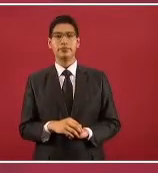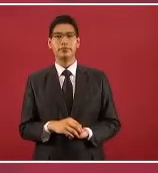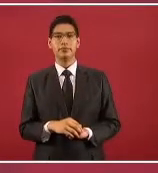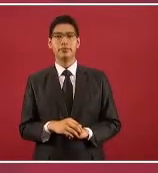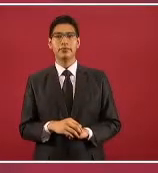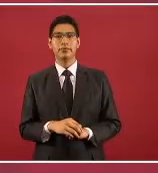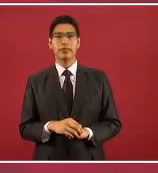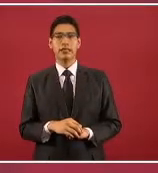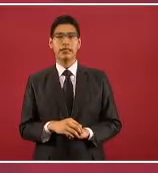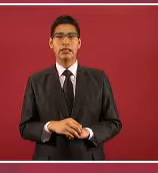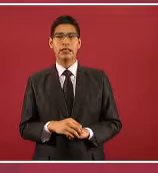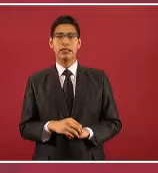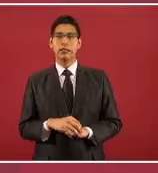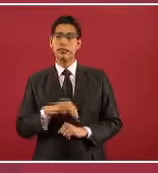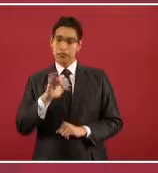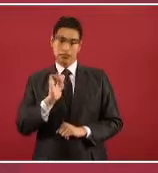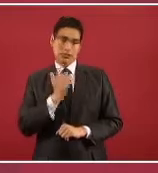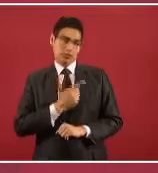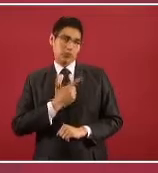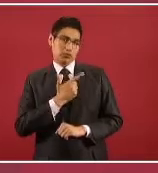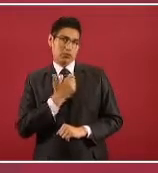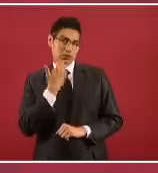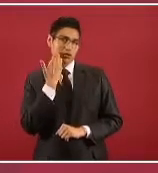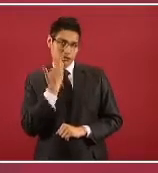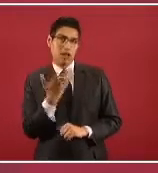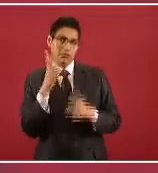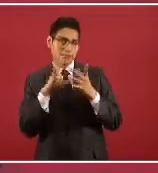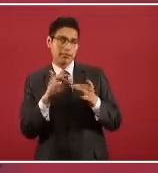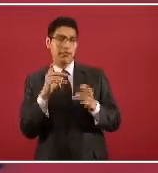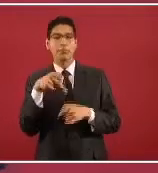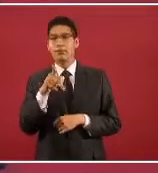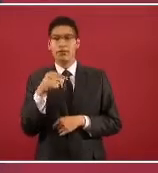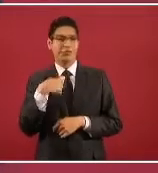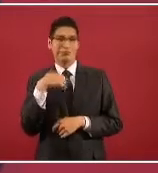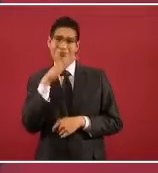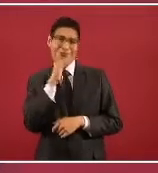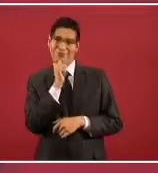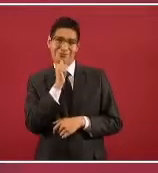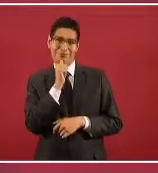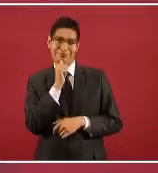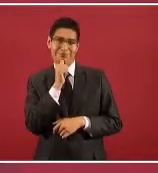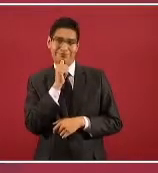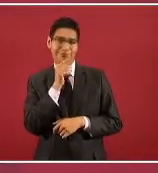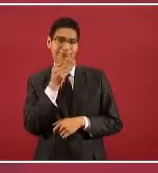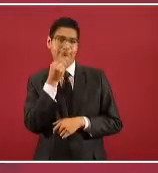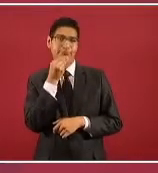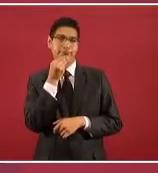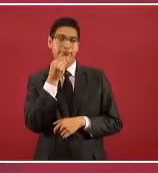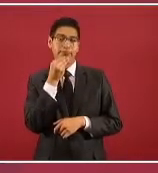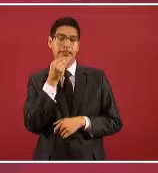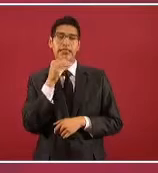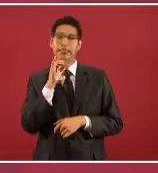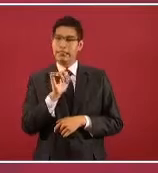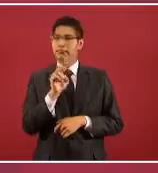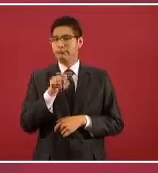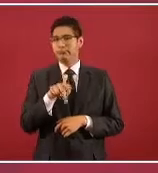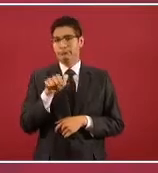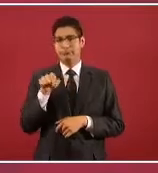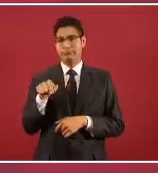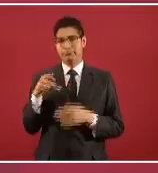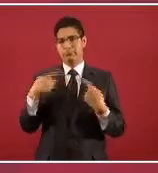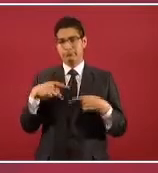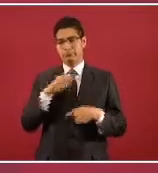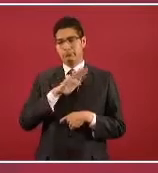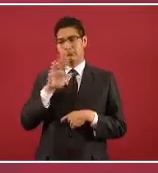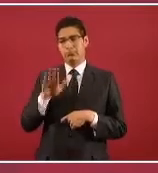Me gustaría, no lo puedo hacer, que cada vez que alguien fallece, ¿sí? Que